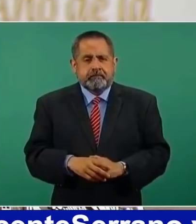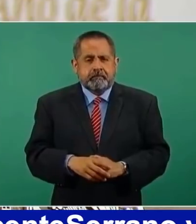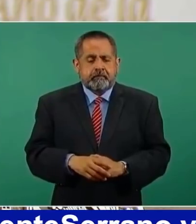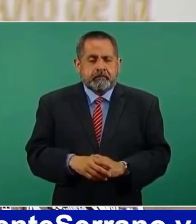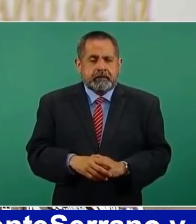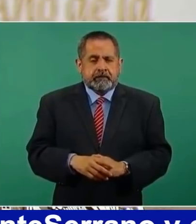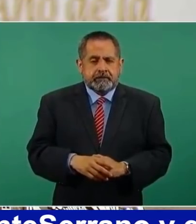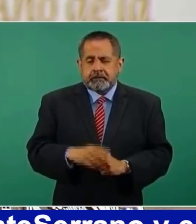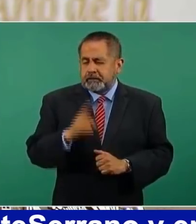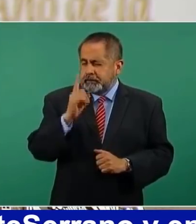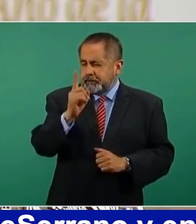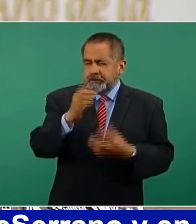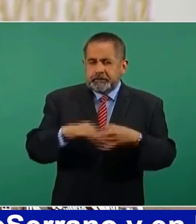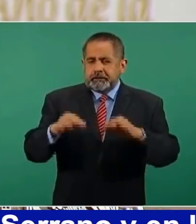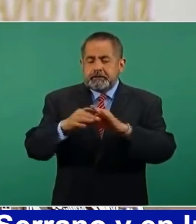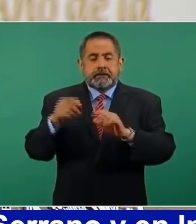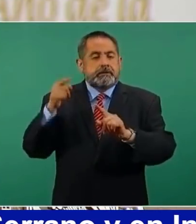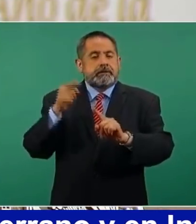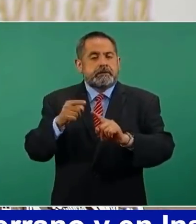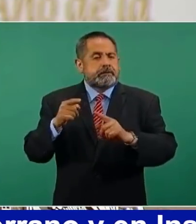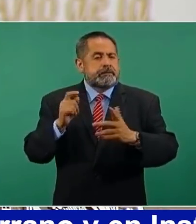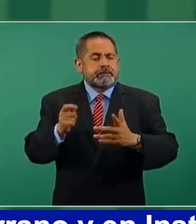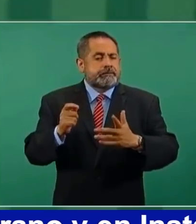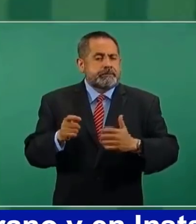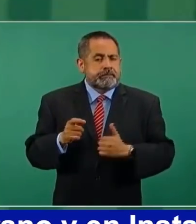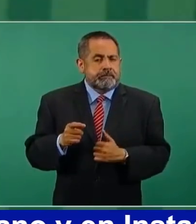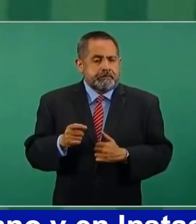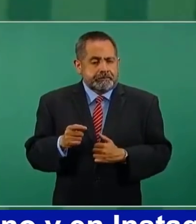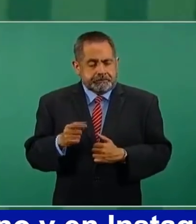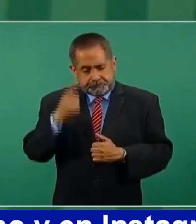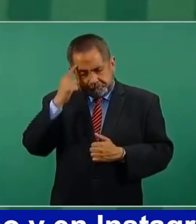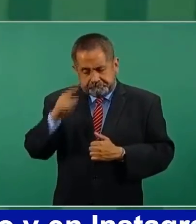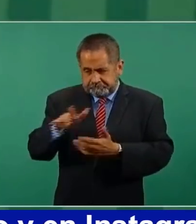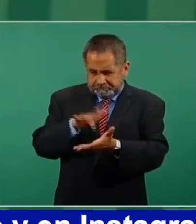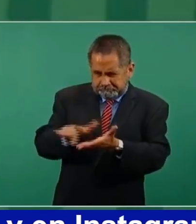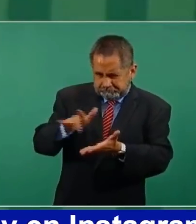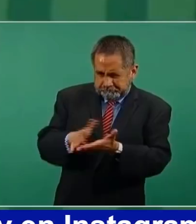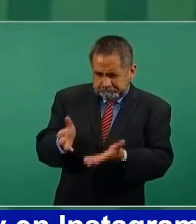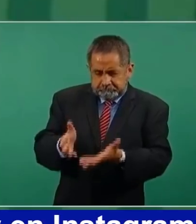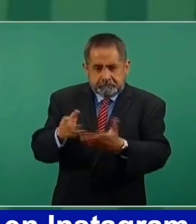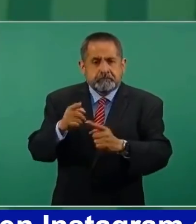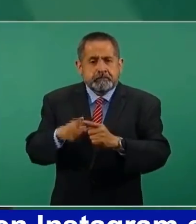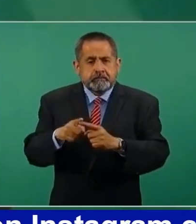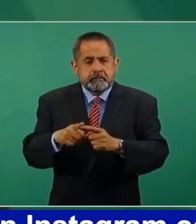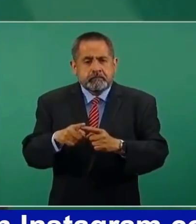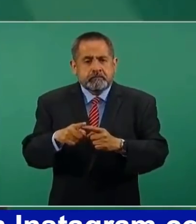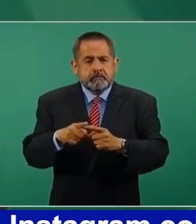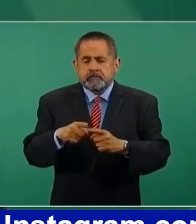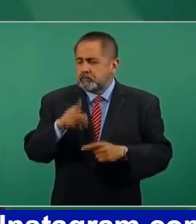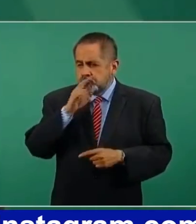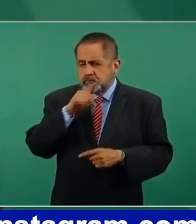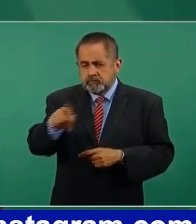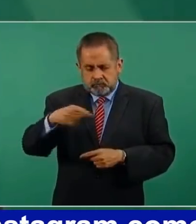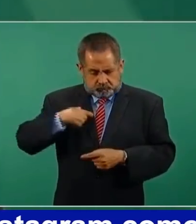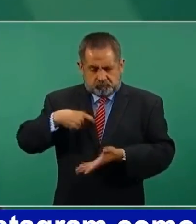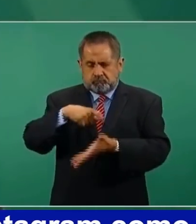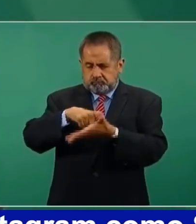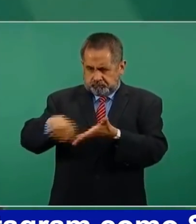Lo más importante para estos apoyos es el precio de garantía.